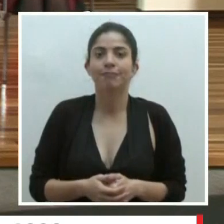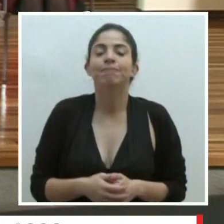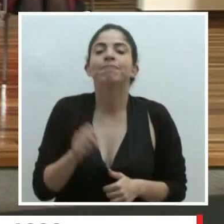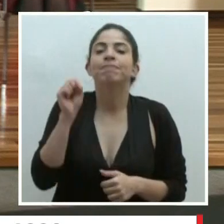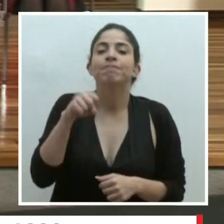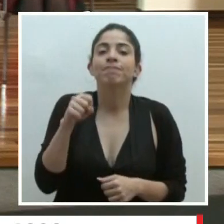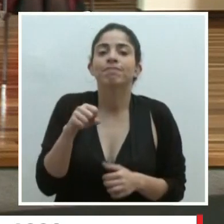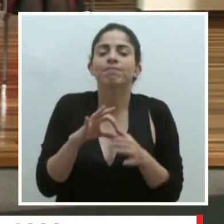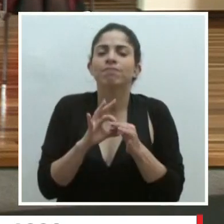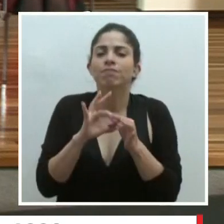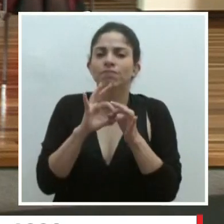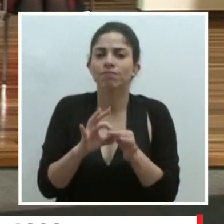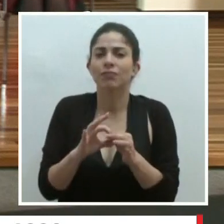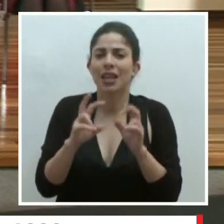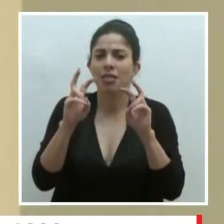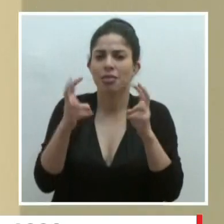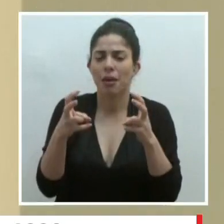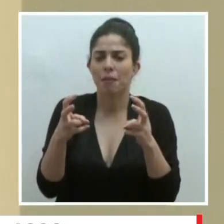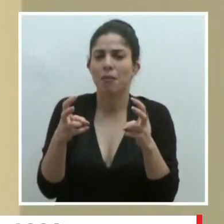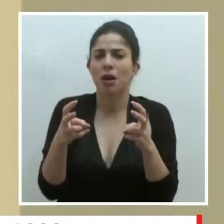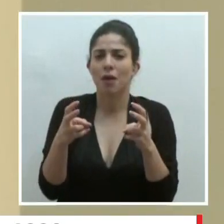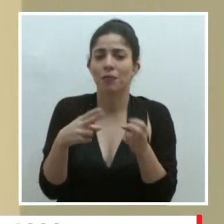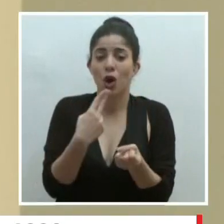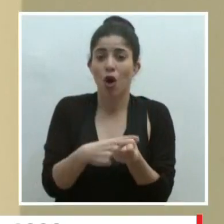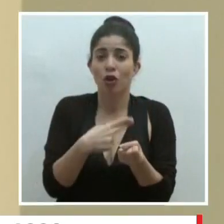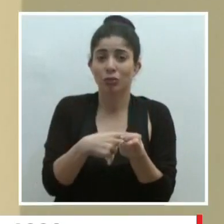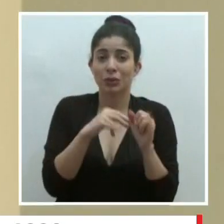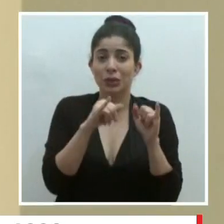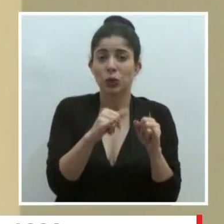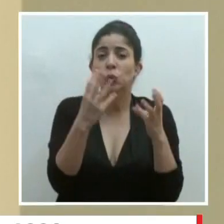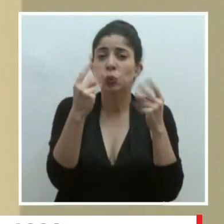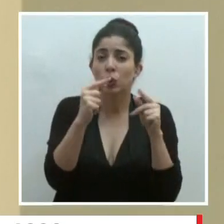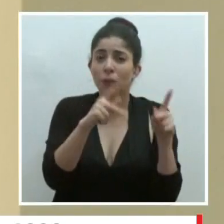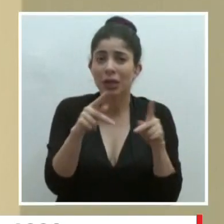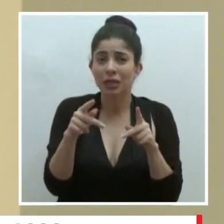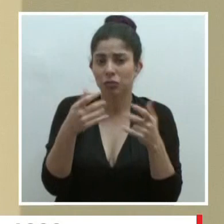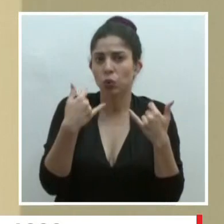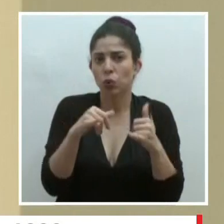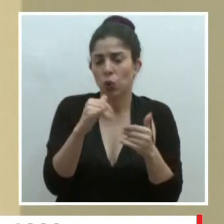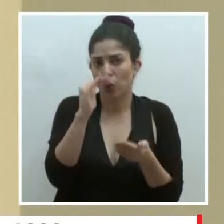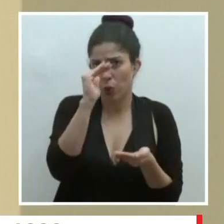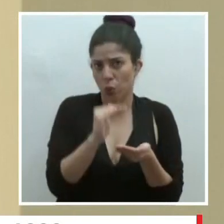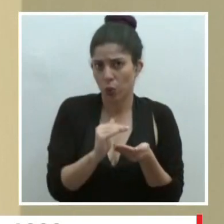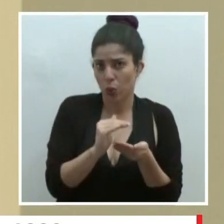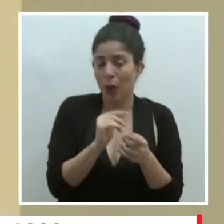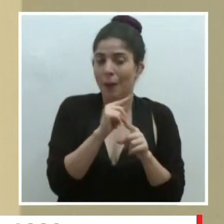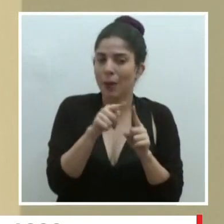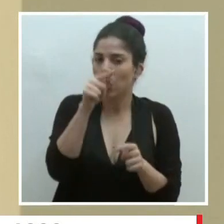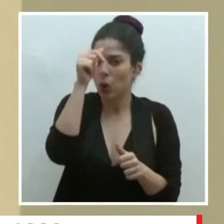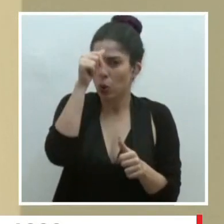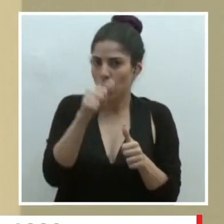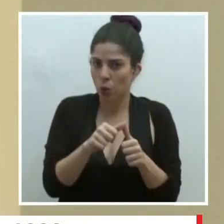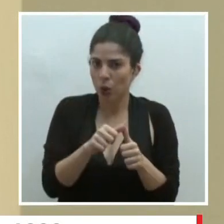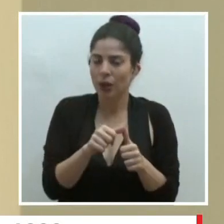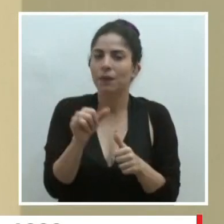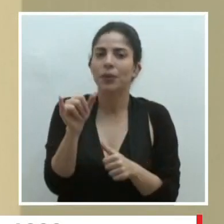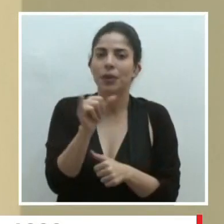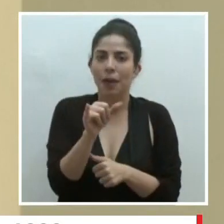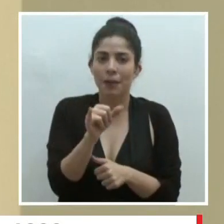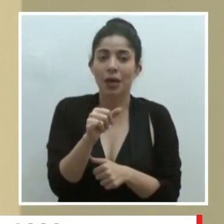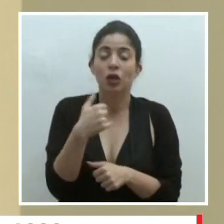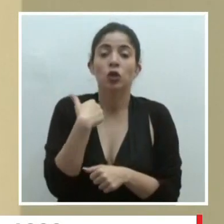Sí, con respecto al tema de la hospitalización, que sigue siendo baja, recordemos, bueno, también aquí hay un asunto